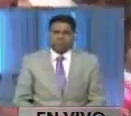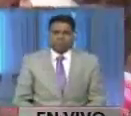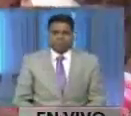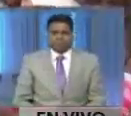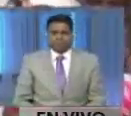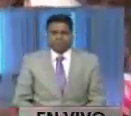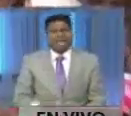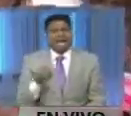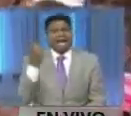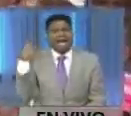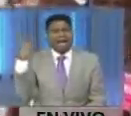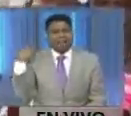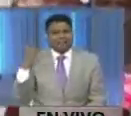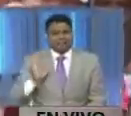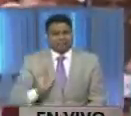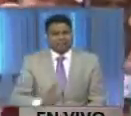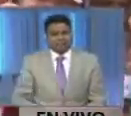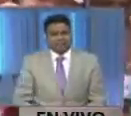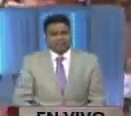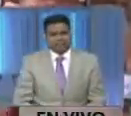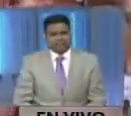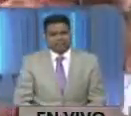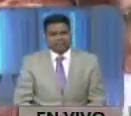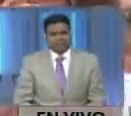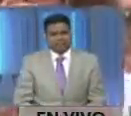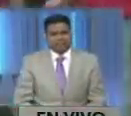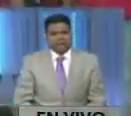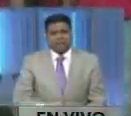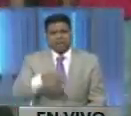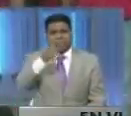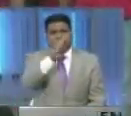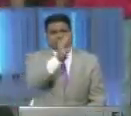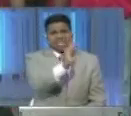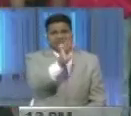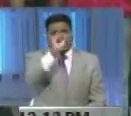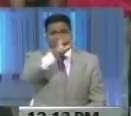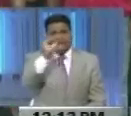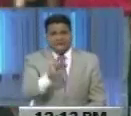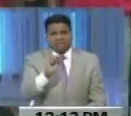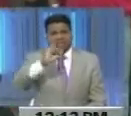Afortunadamente ayer, el Tribunal Supremo de Justicia